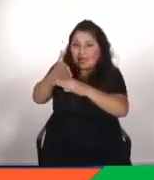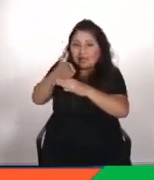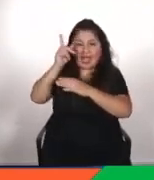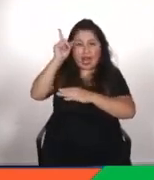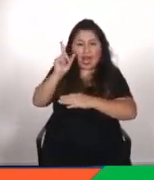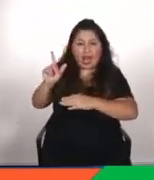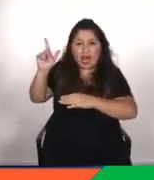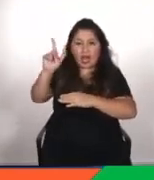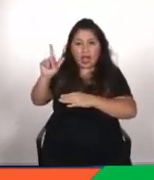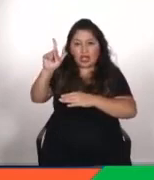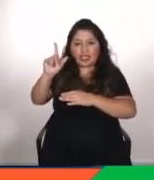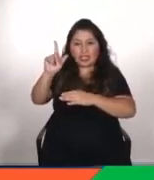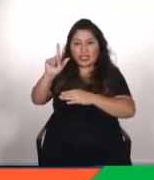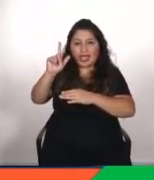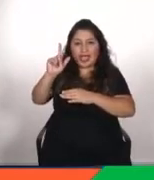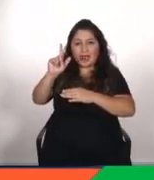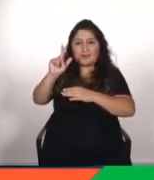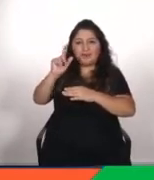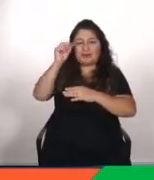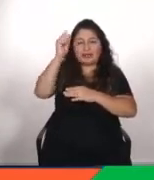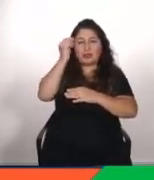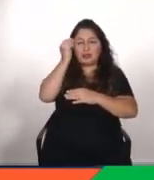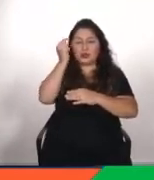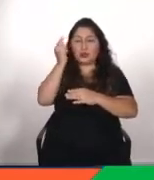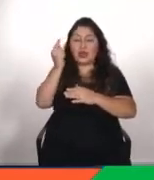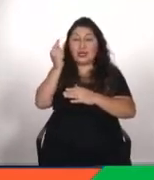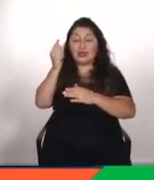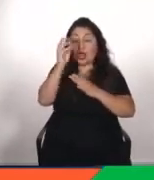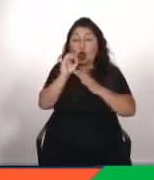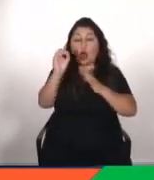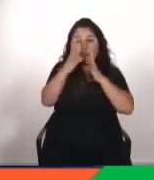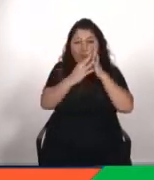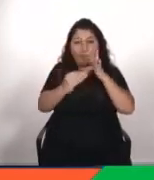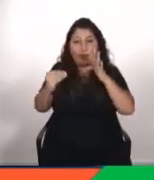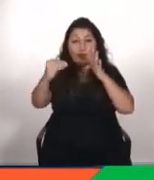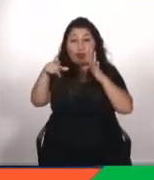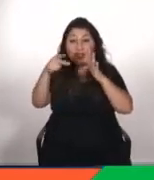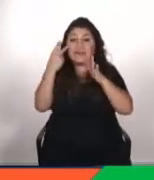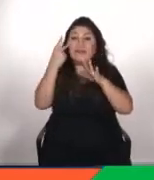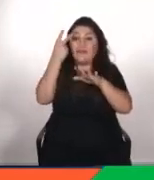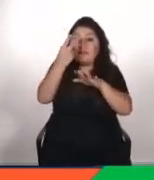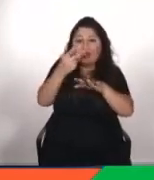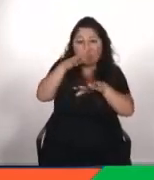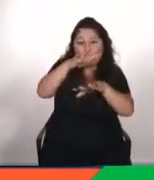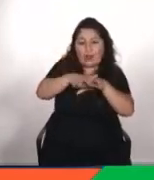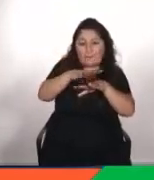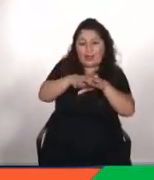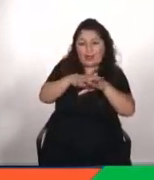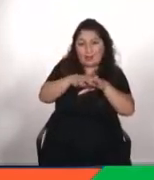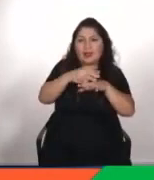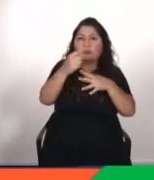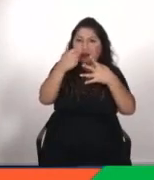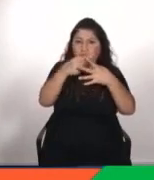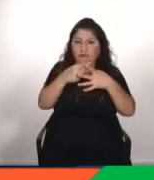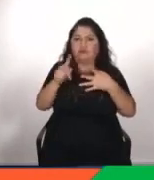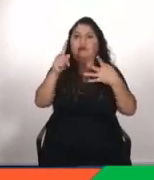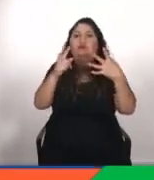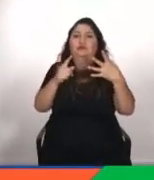intuicionista, a matemática intuicionista y matemática y lógica de modelos, y ahí podrá ver una matemática alternativa. Wow, me